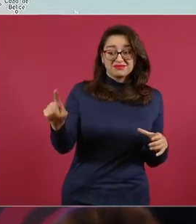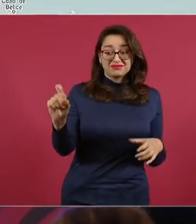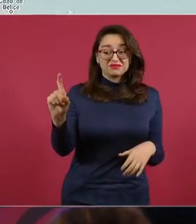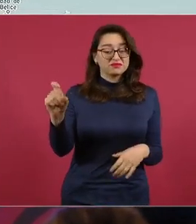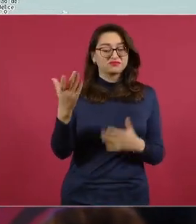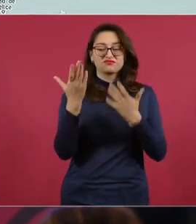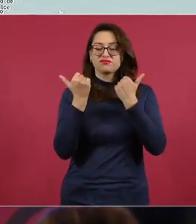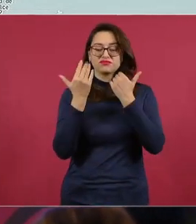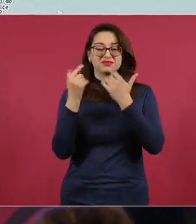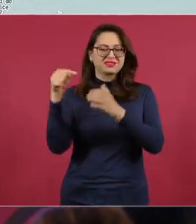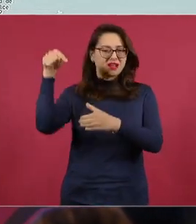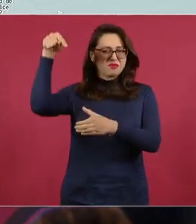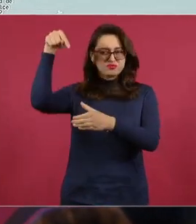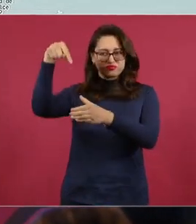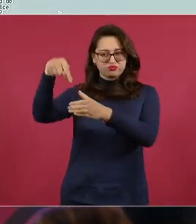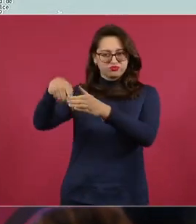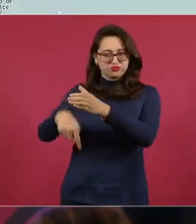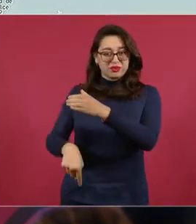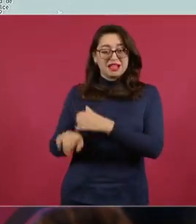que separa,